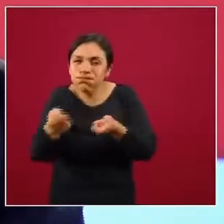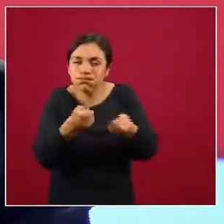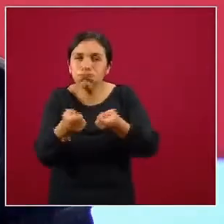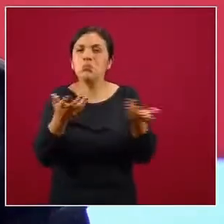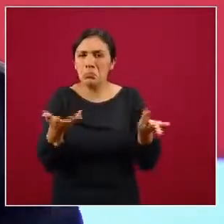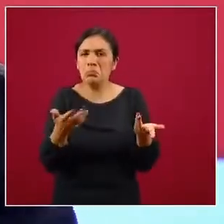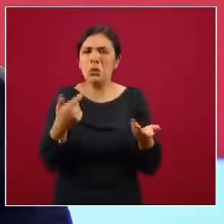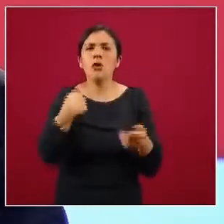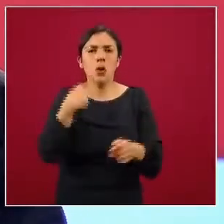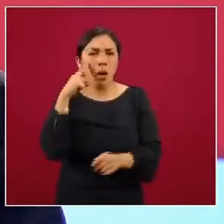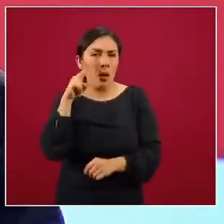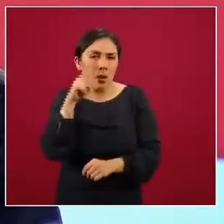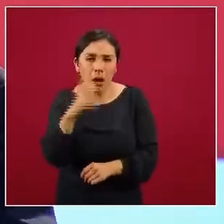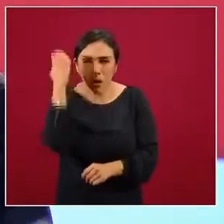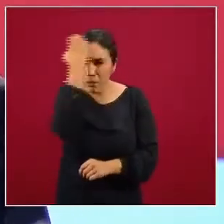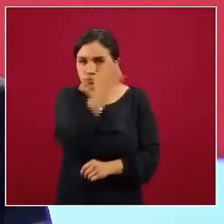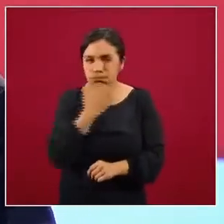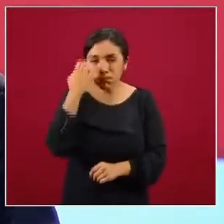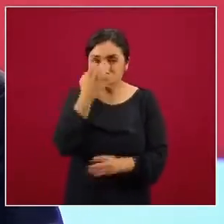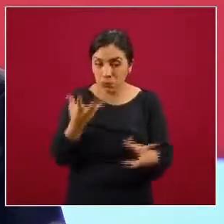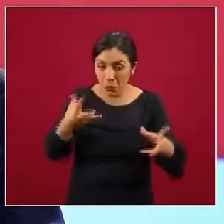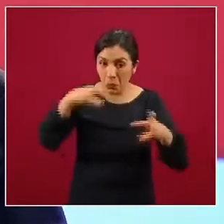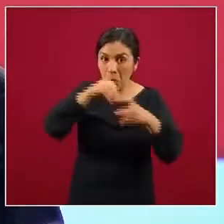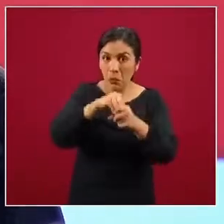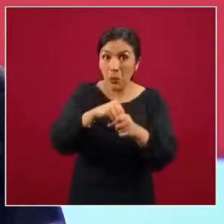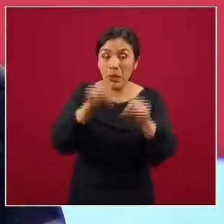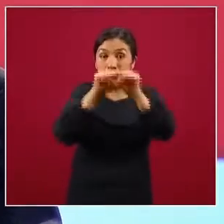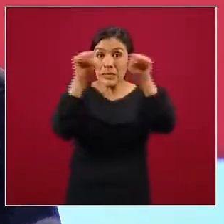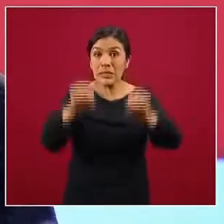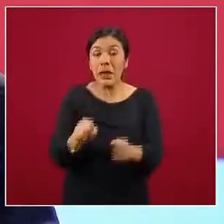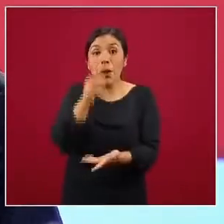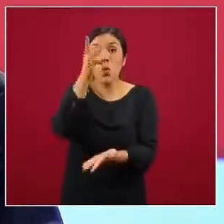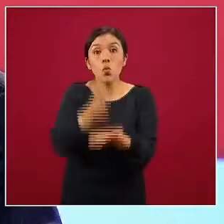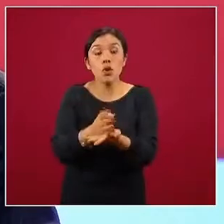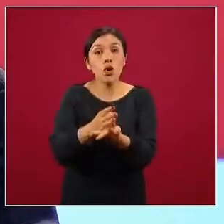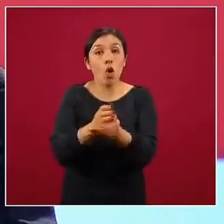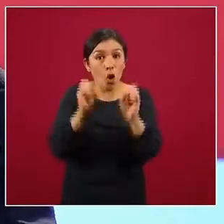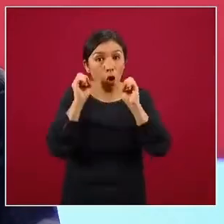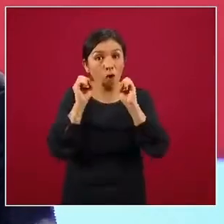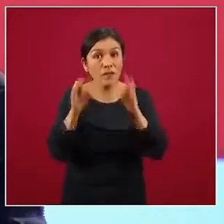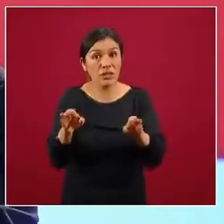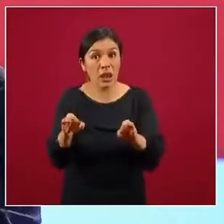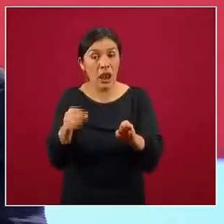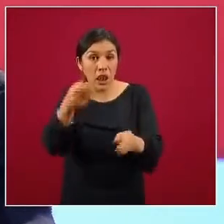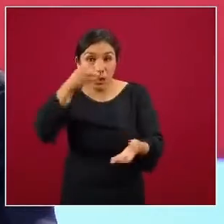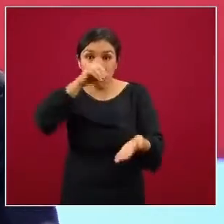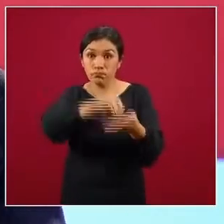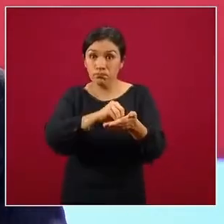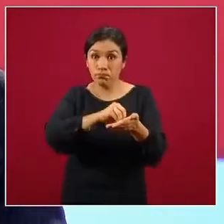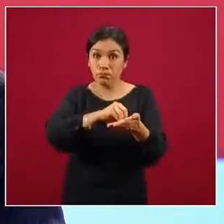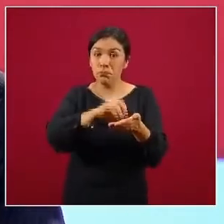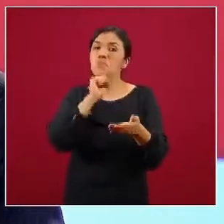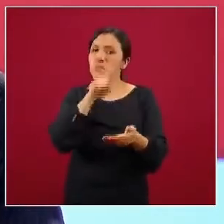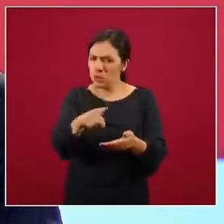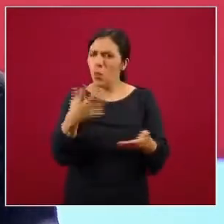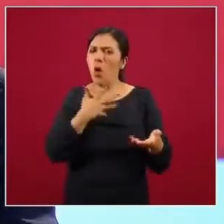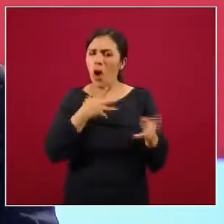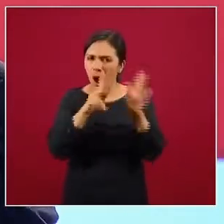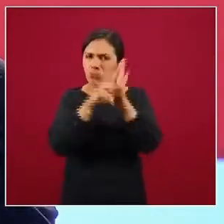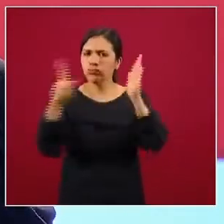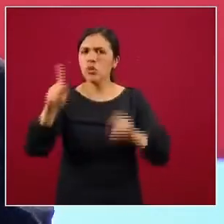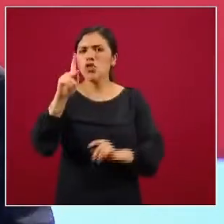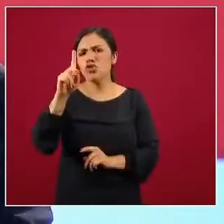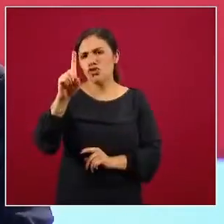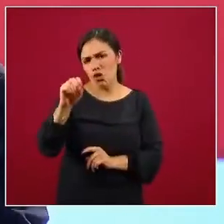es, verifiquemos que está en el sistema único, oficial, también establecido en el Diario Oficial de la